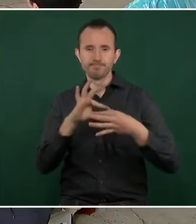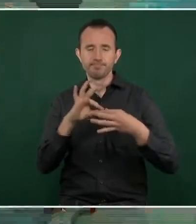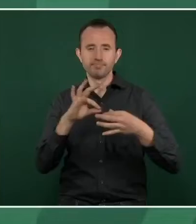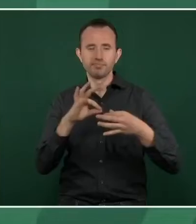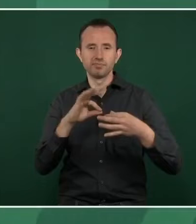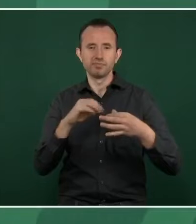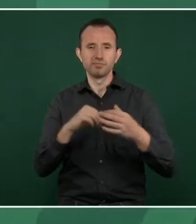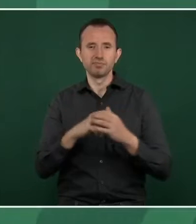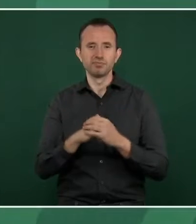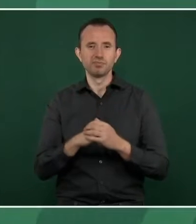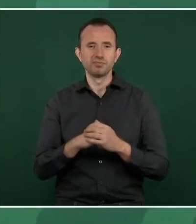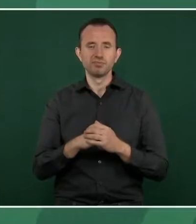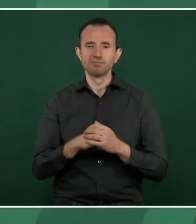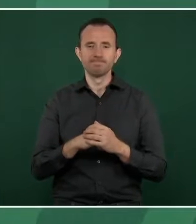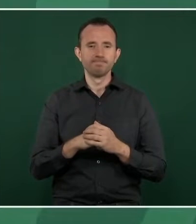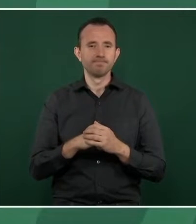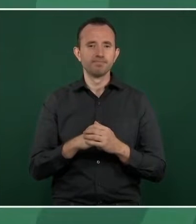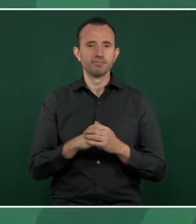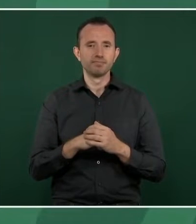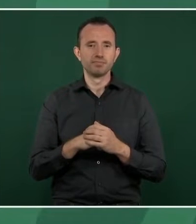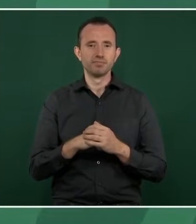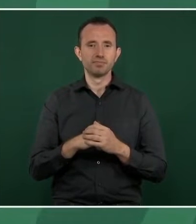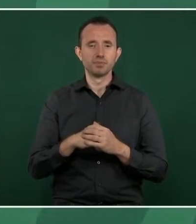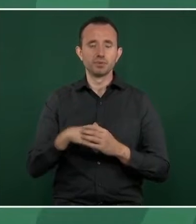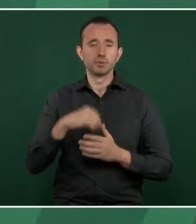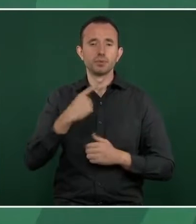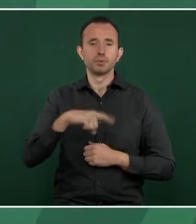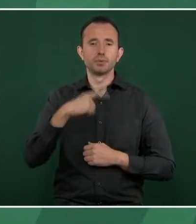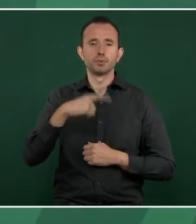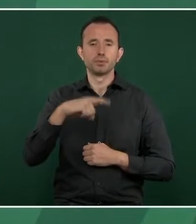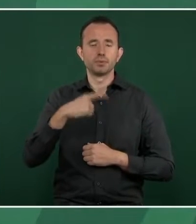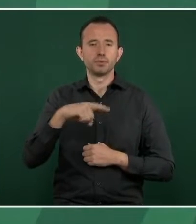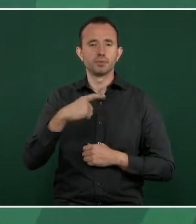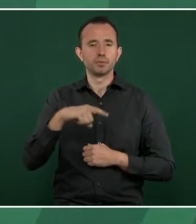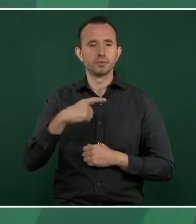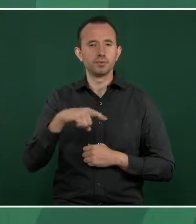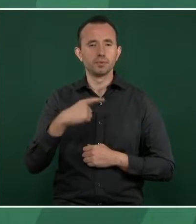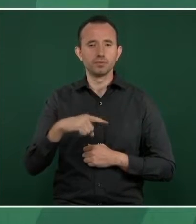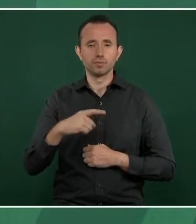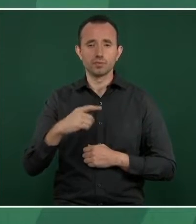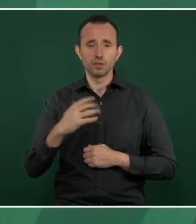no es en vano todo lo que ellos hicieron,